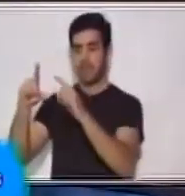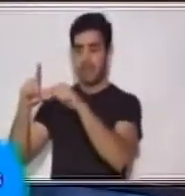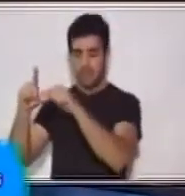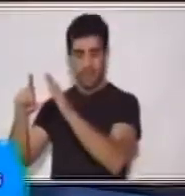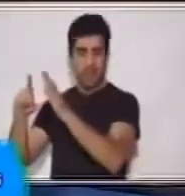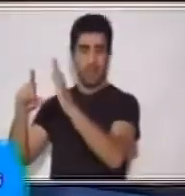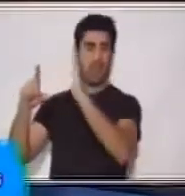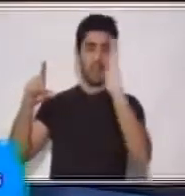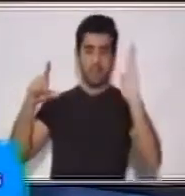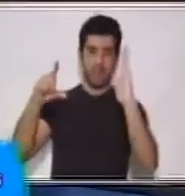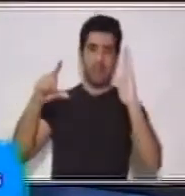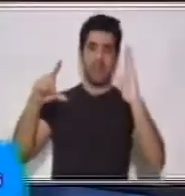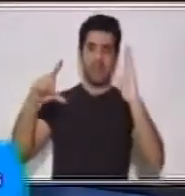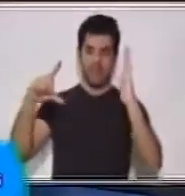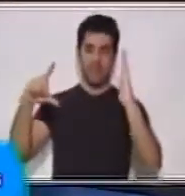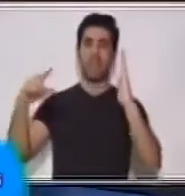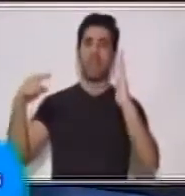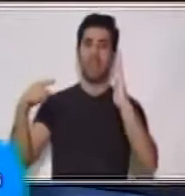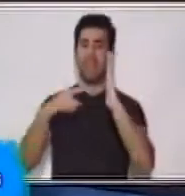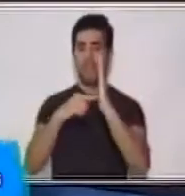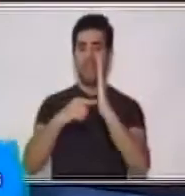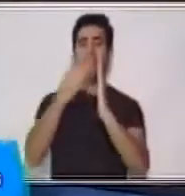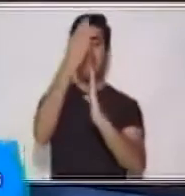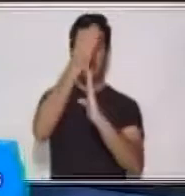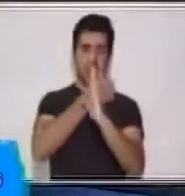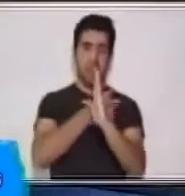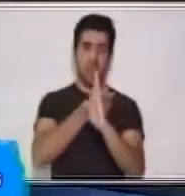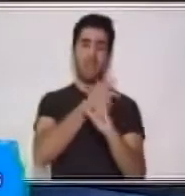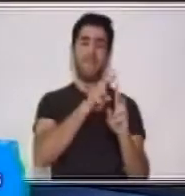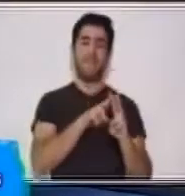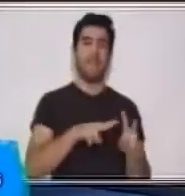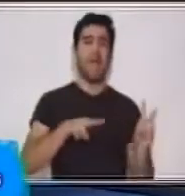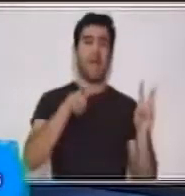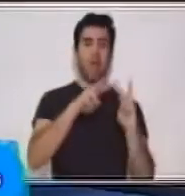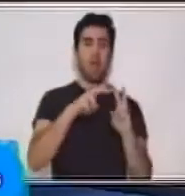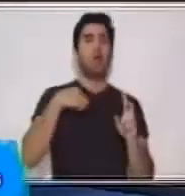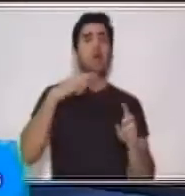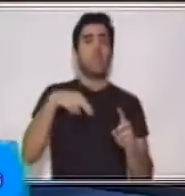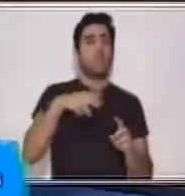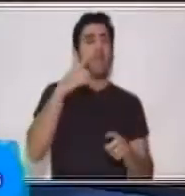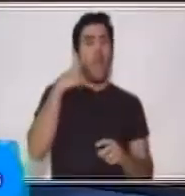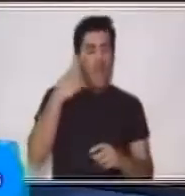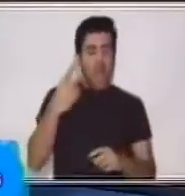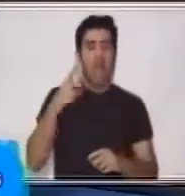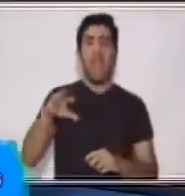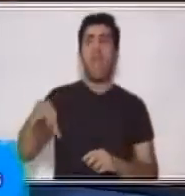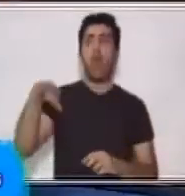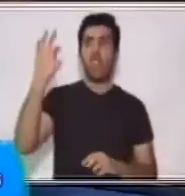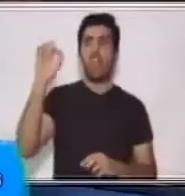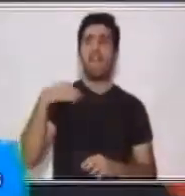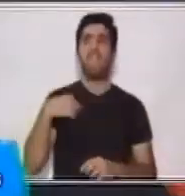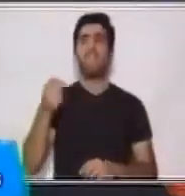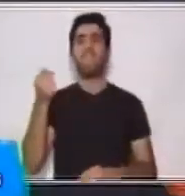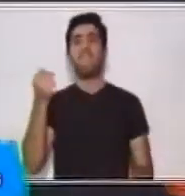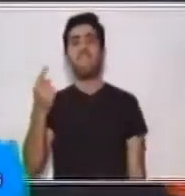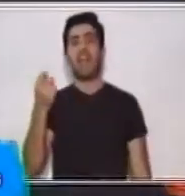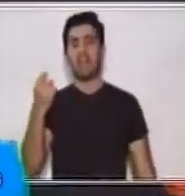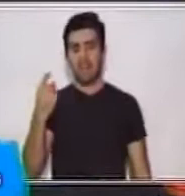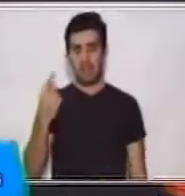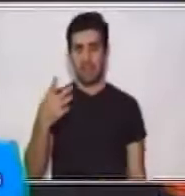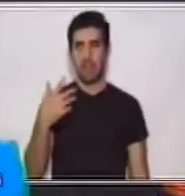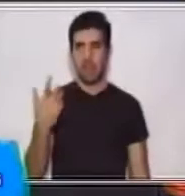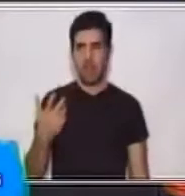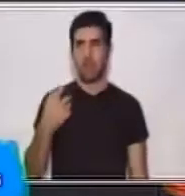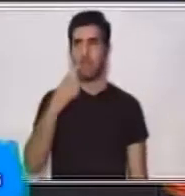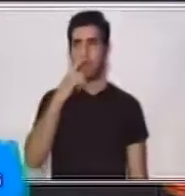valor opuesto. Ahora, ¿qué tenemos que encontrar? Tenemos que encontrar el cateto que nos hace falta. Entonces, veamos